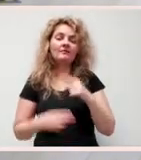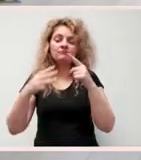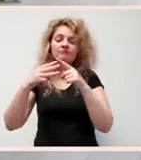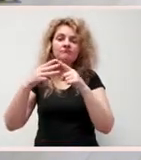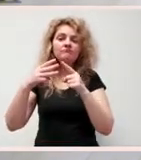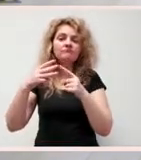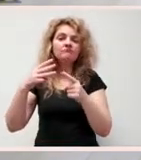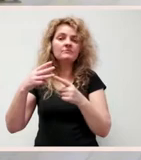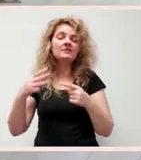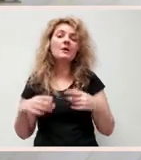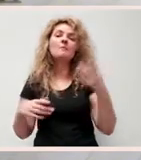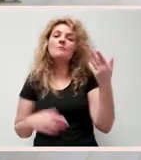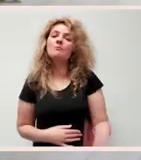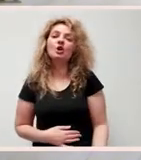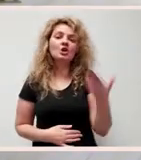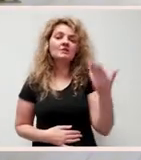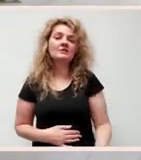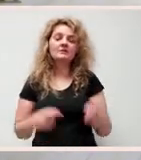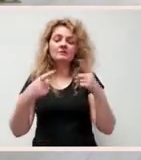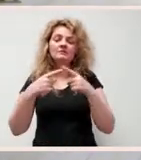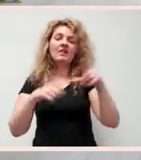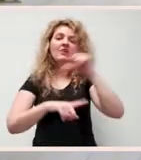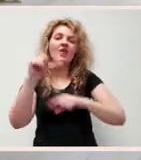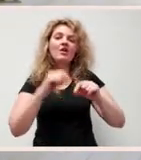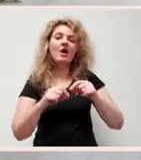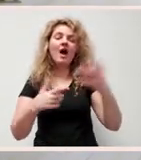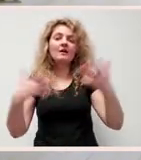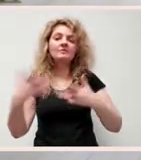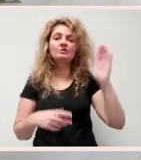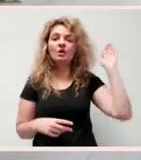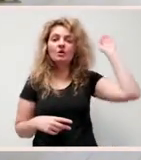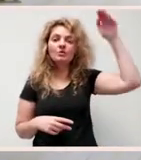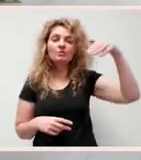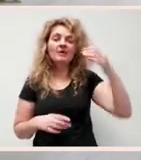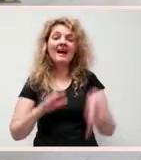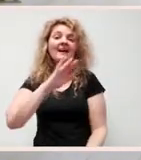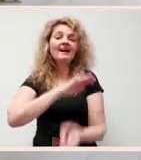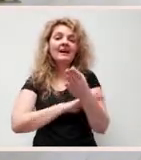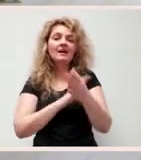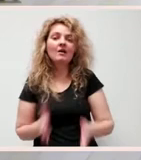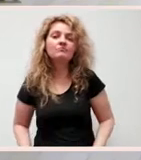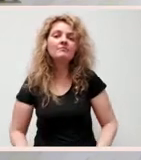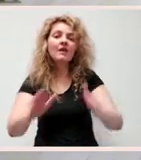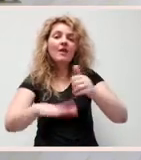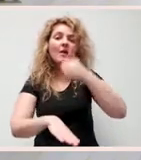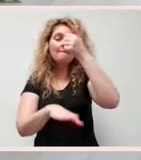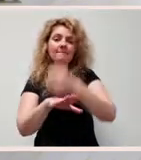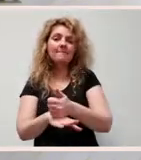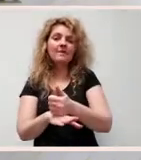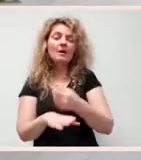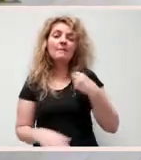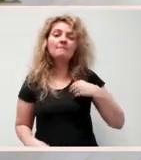romana de trazar unha vía principal de peregrinación, de facela pasar por onde hoxe se levanta a cidade de